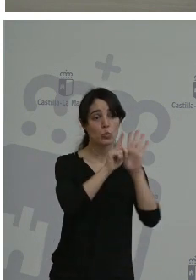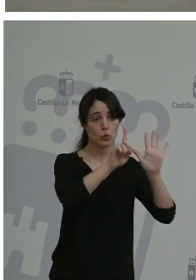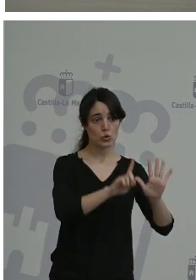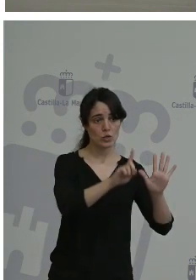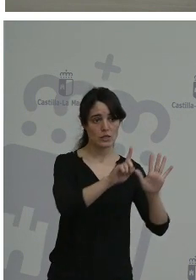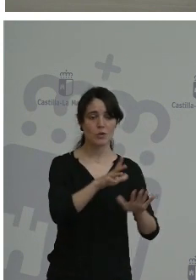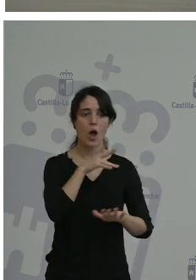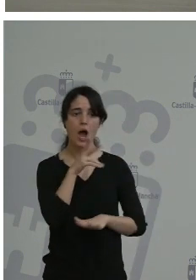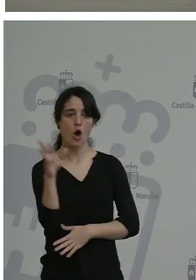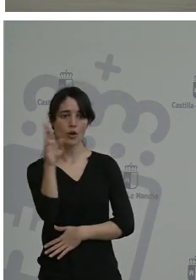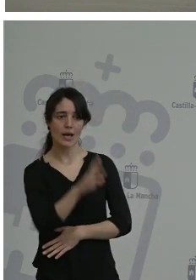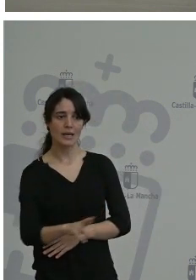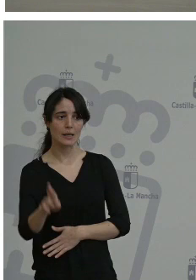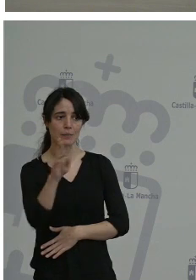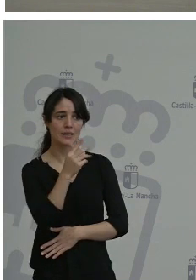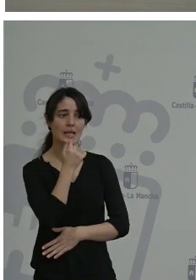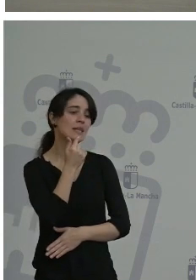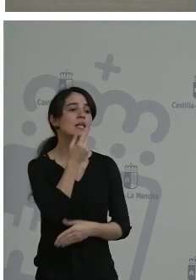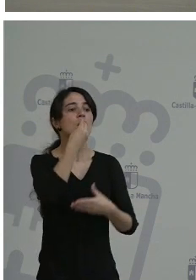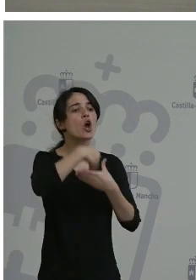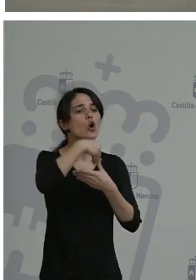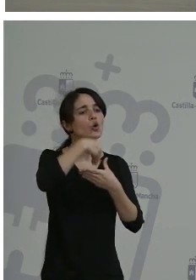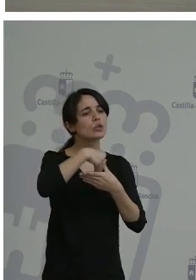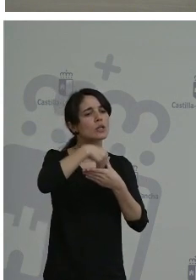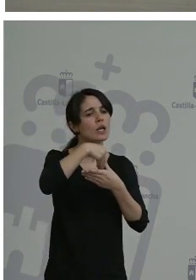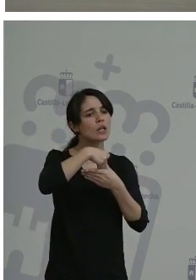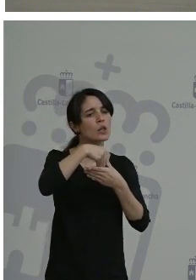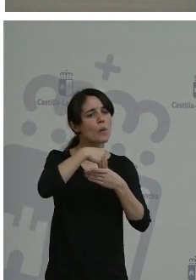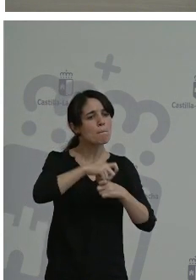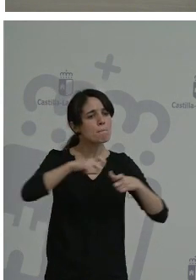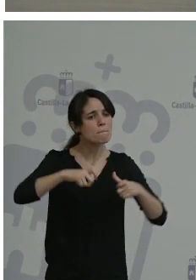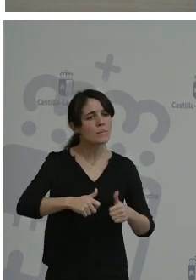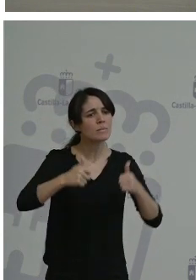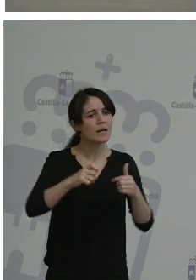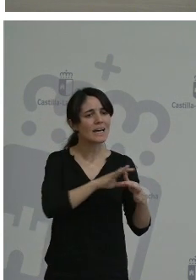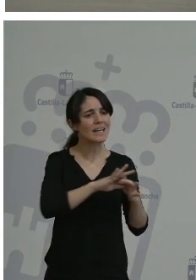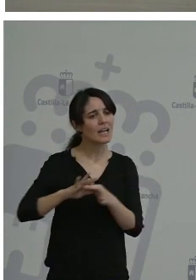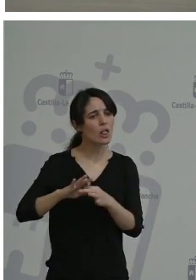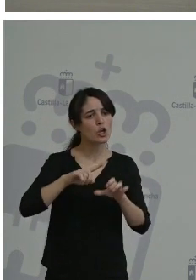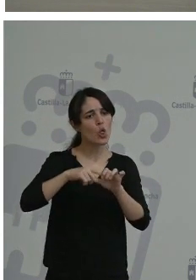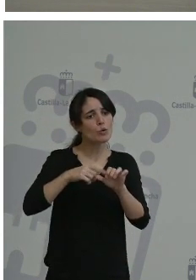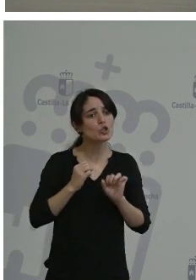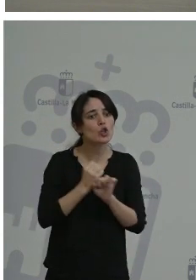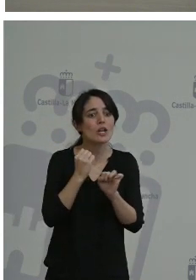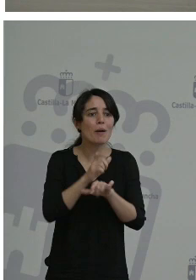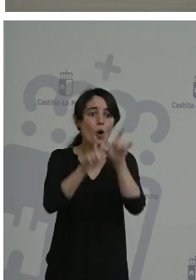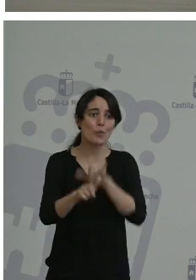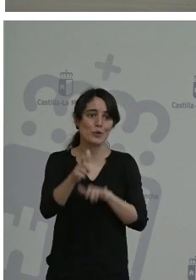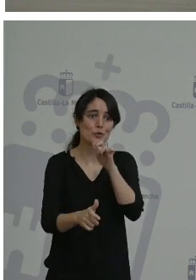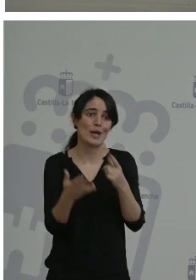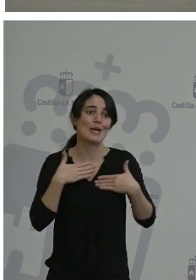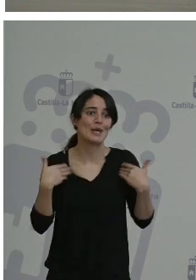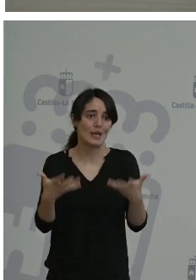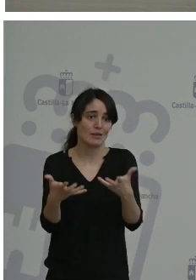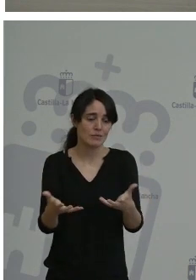contar con una mayor parte de contenidos relacionados con el puesto de trabajo. Lo insisto, porque es muy